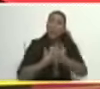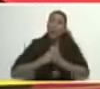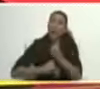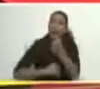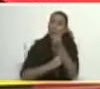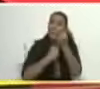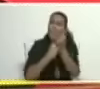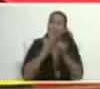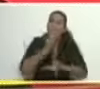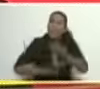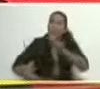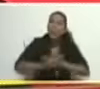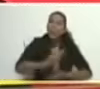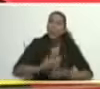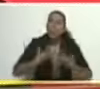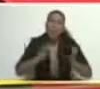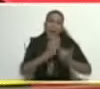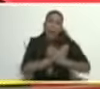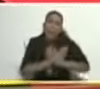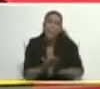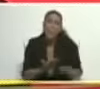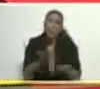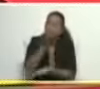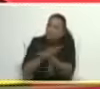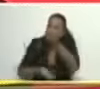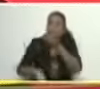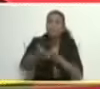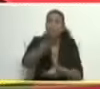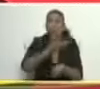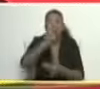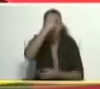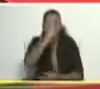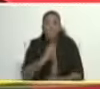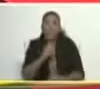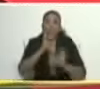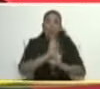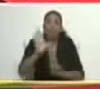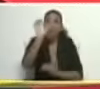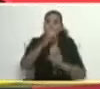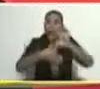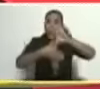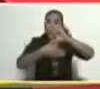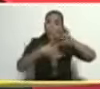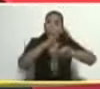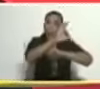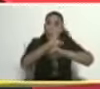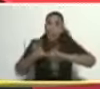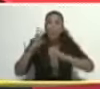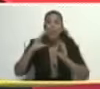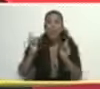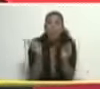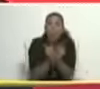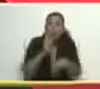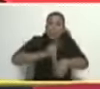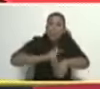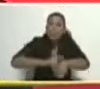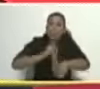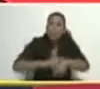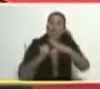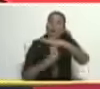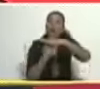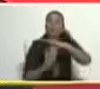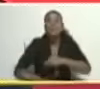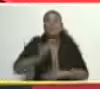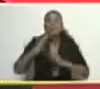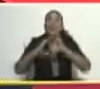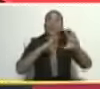solidaridad, complementariedad y reciprocidad que nos caracterizan y que constituyan en el corto plazo la base